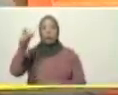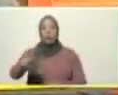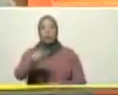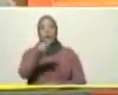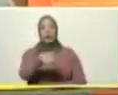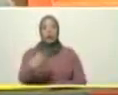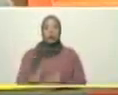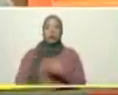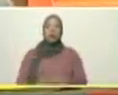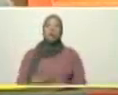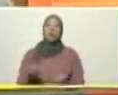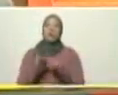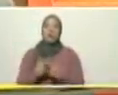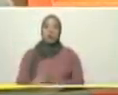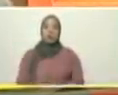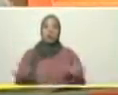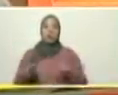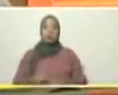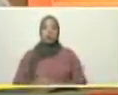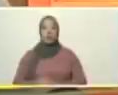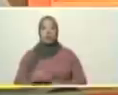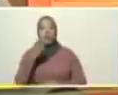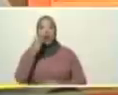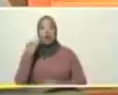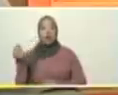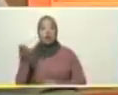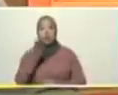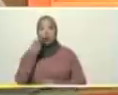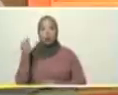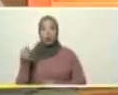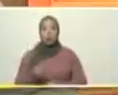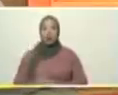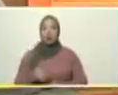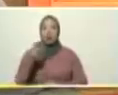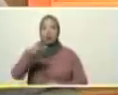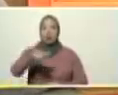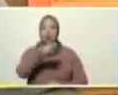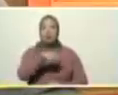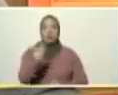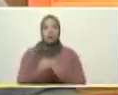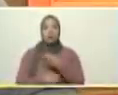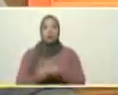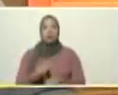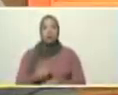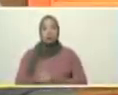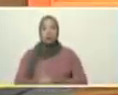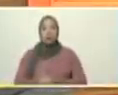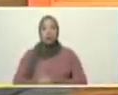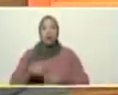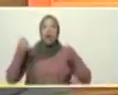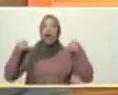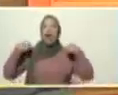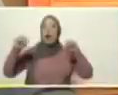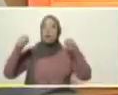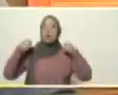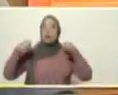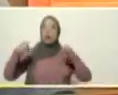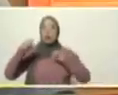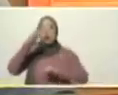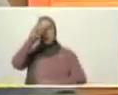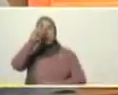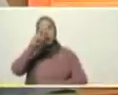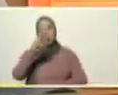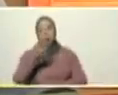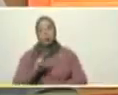gran inventiva, es una experiencia que tiene que sistematizarse para aplicarse día a día,